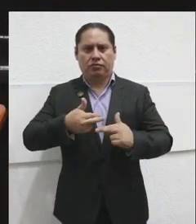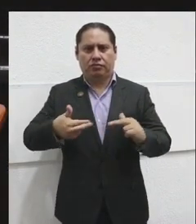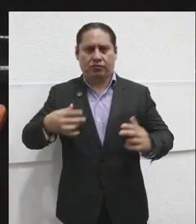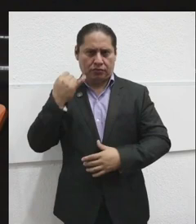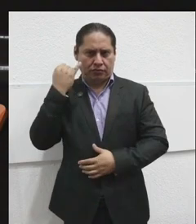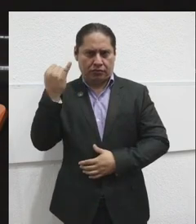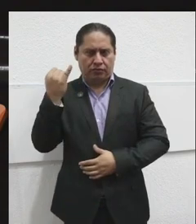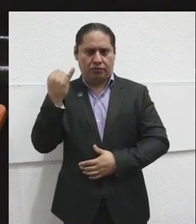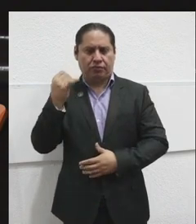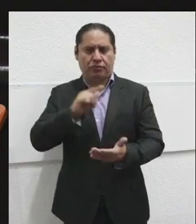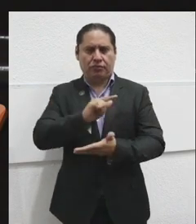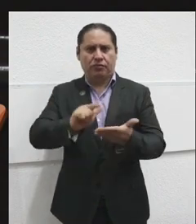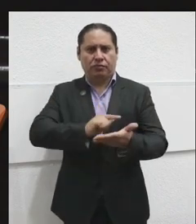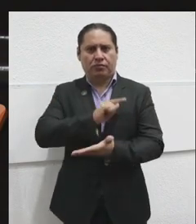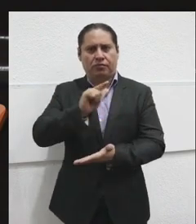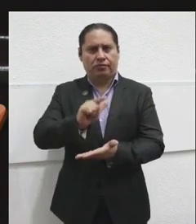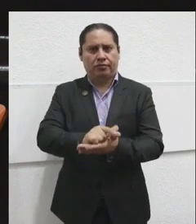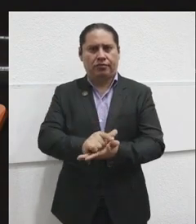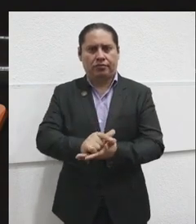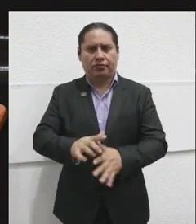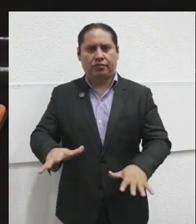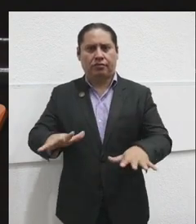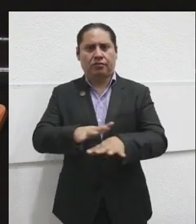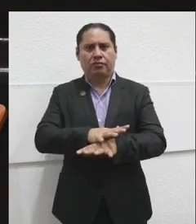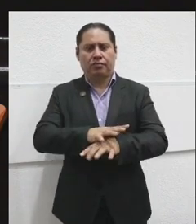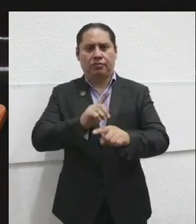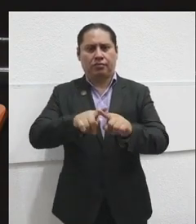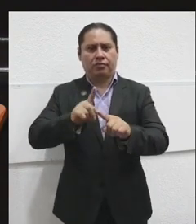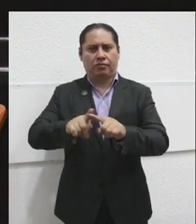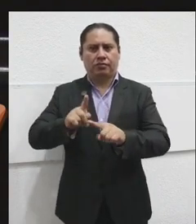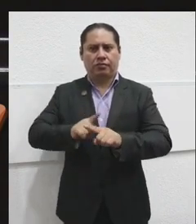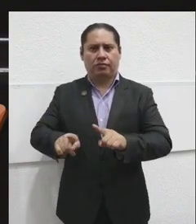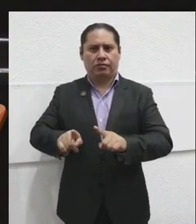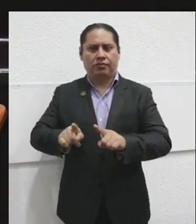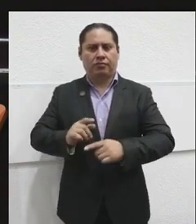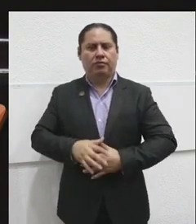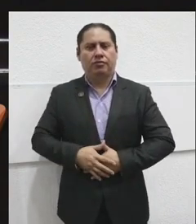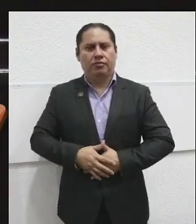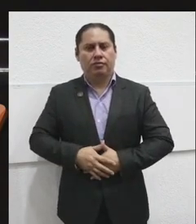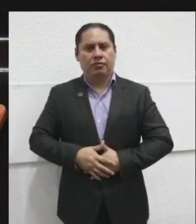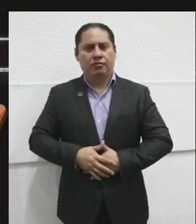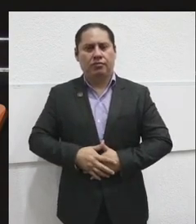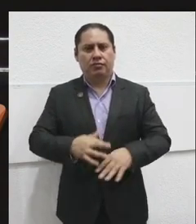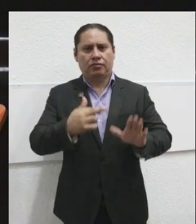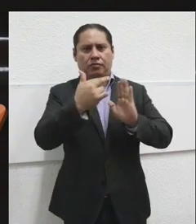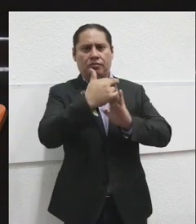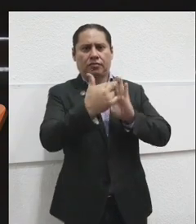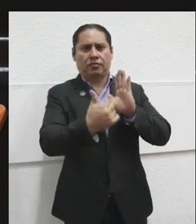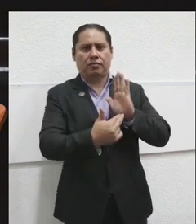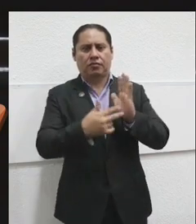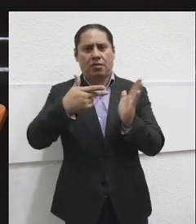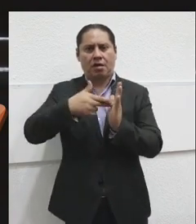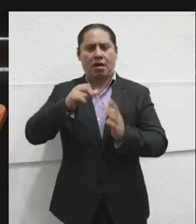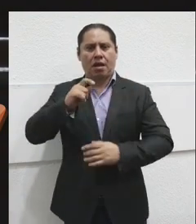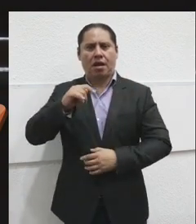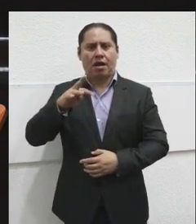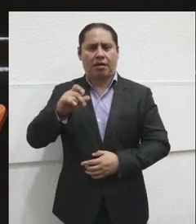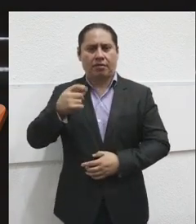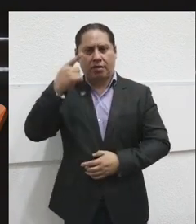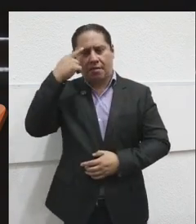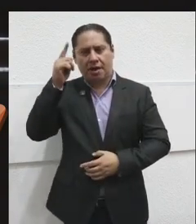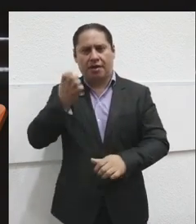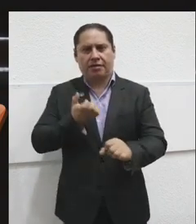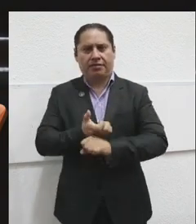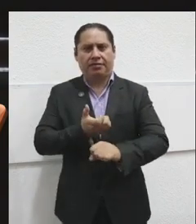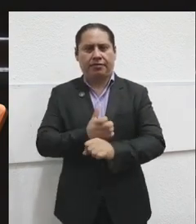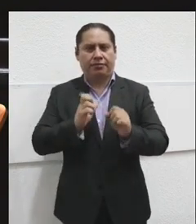la iniciativa de decreto por el que se reforma diversas disposiciones del Código de la Hacienda Pública para el Estado